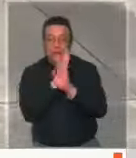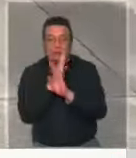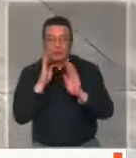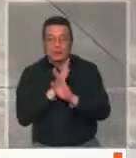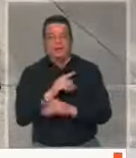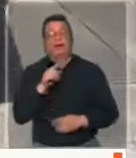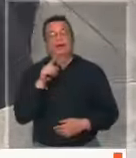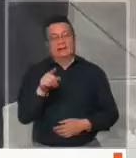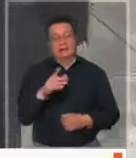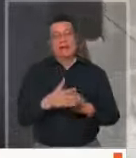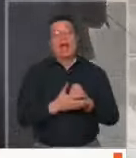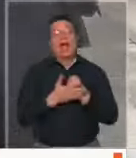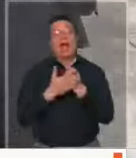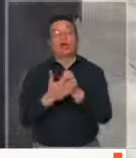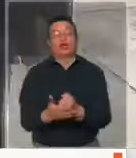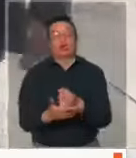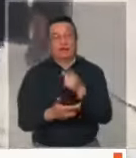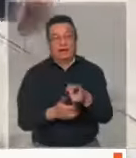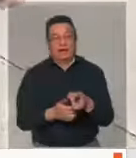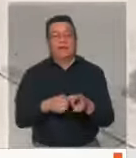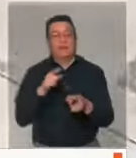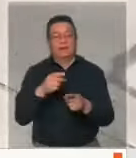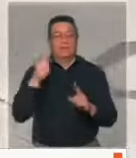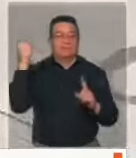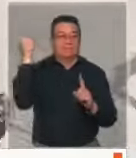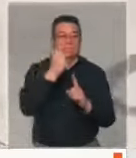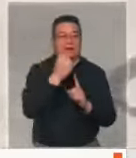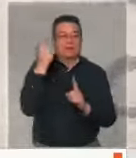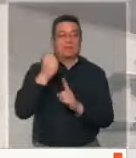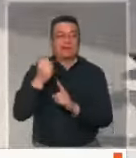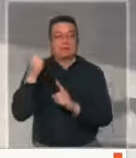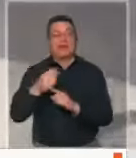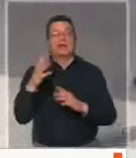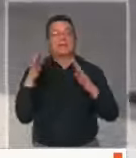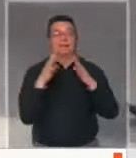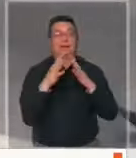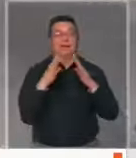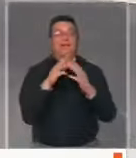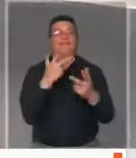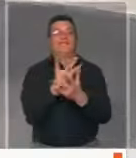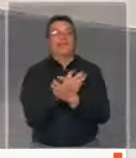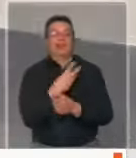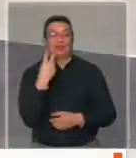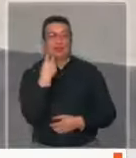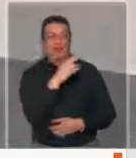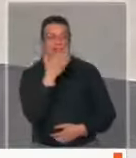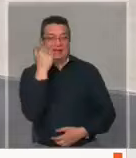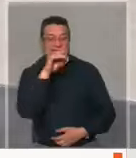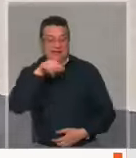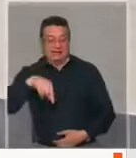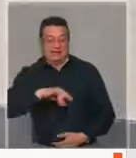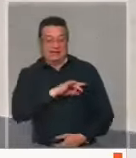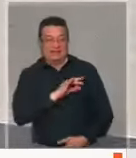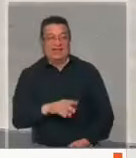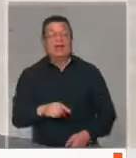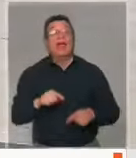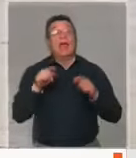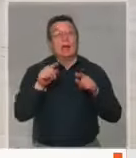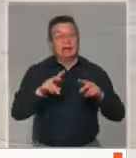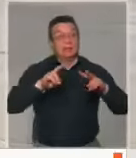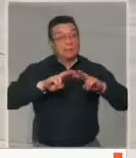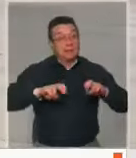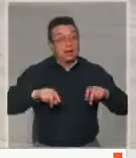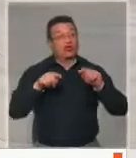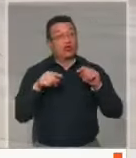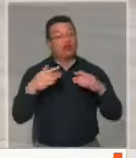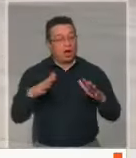de, digamos, de estas personas que participaron directamente, claro, en el crimen. Eso es lo que se sabe hasta ahora respecto de una investigación que, como te decía, en